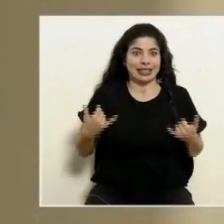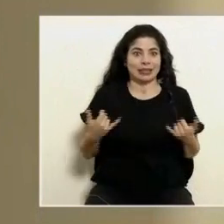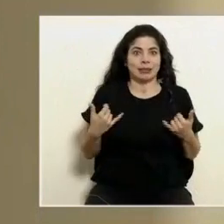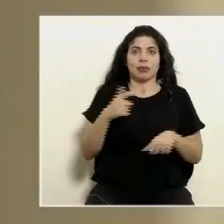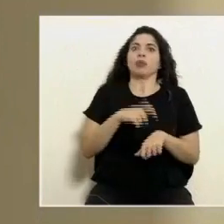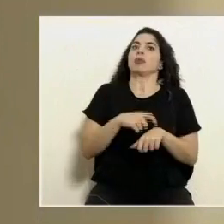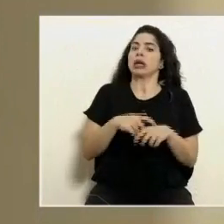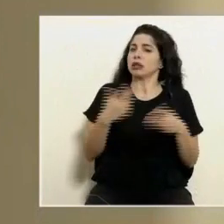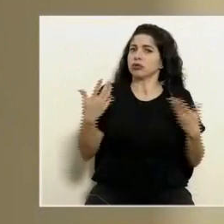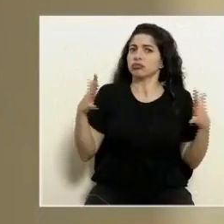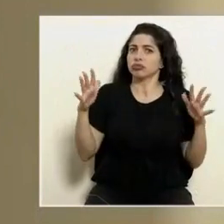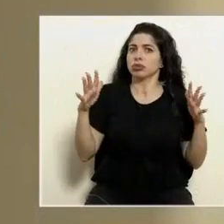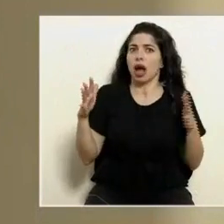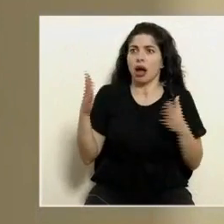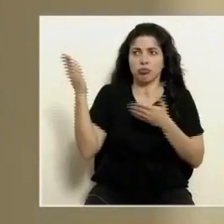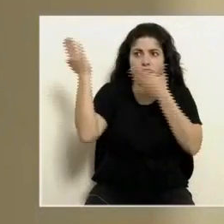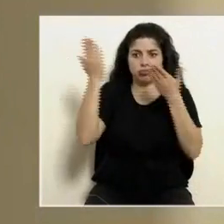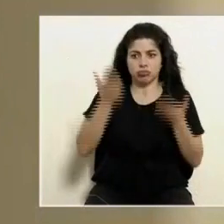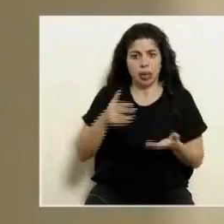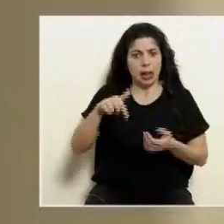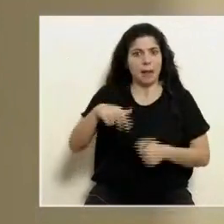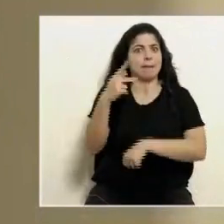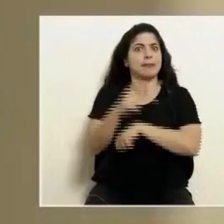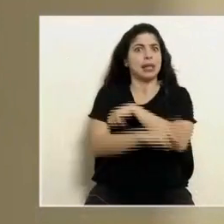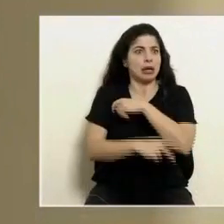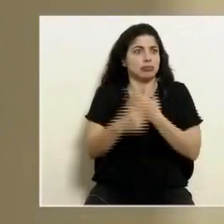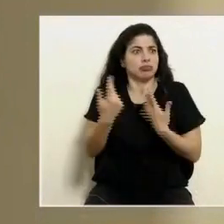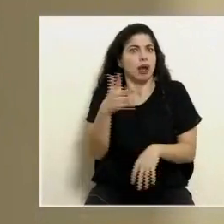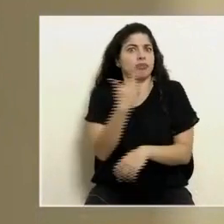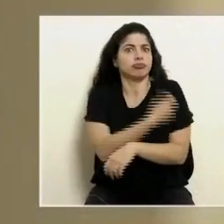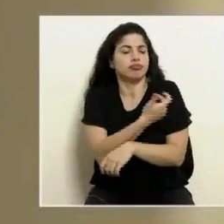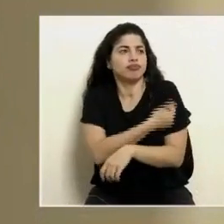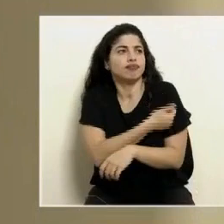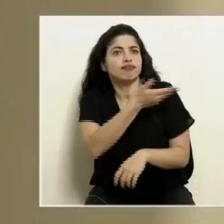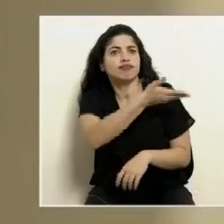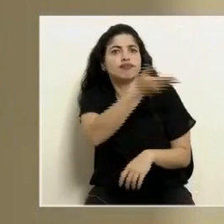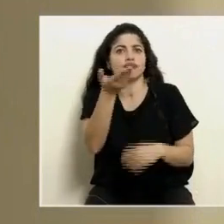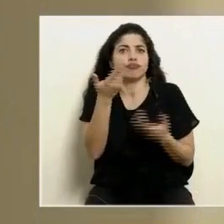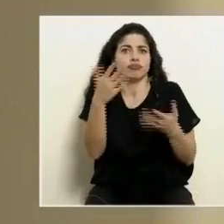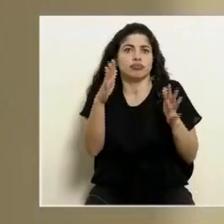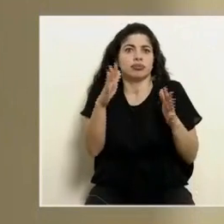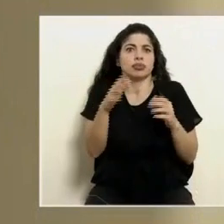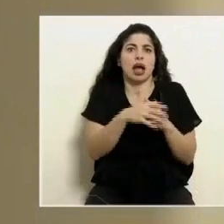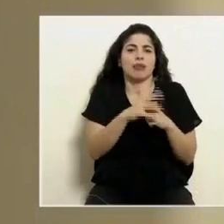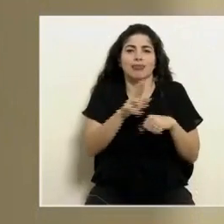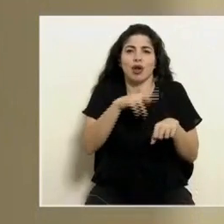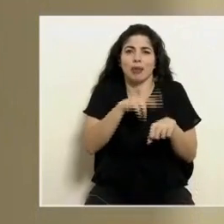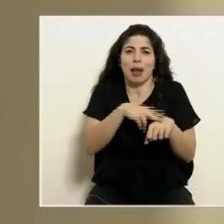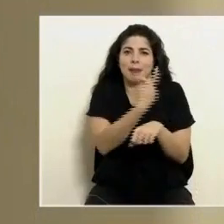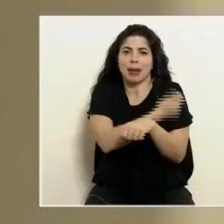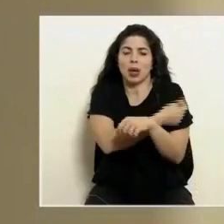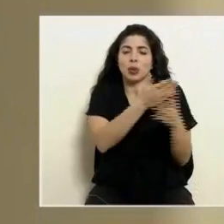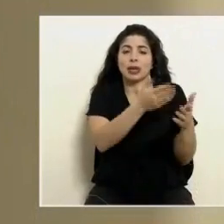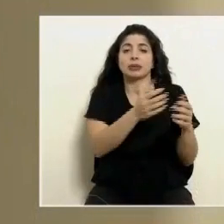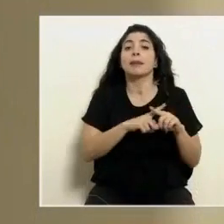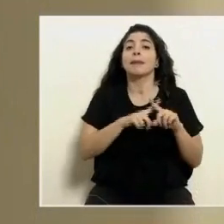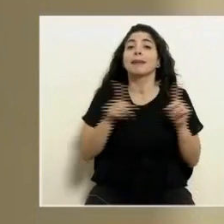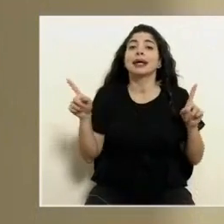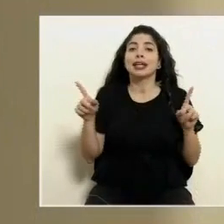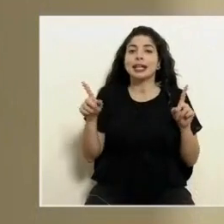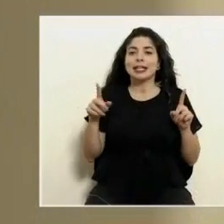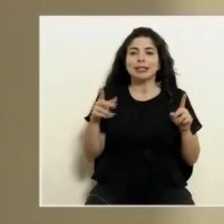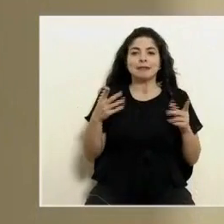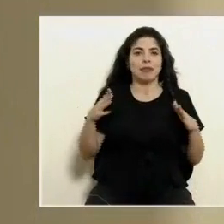están en el país, ya se están aplicando, posiblemente aplicadas ya en el esquema normal. No